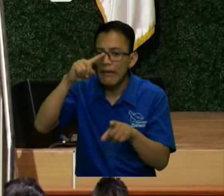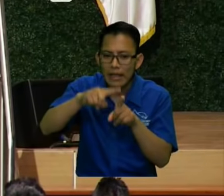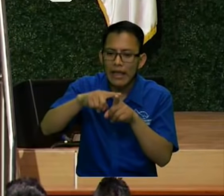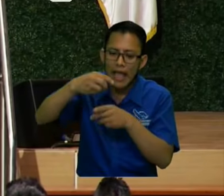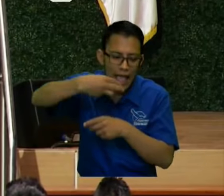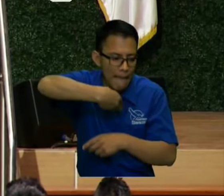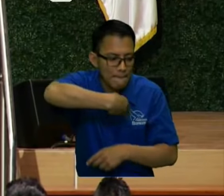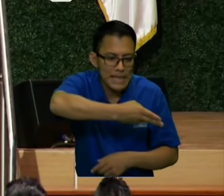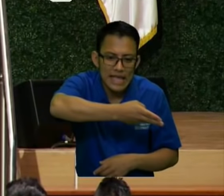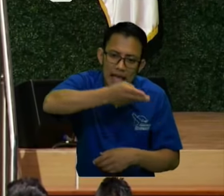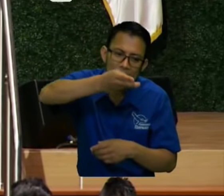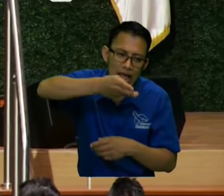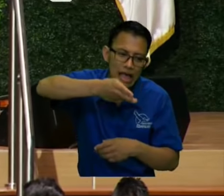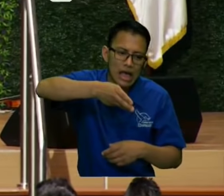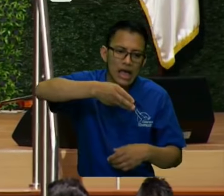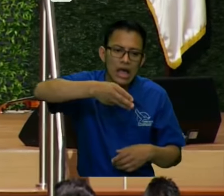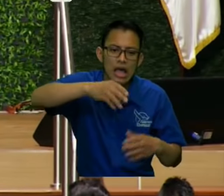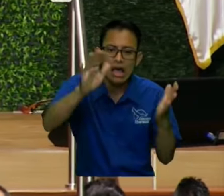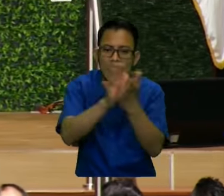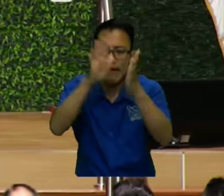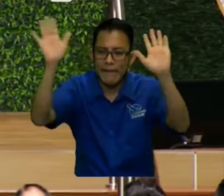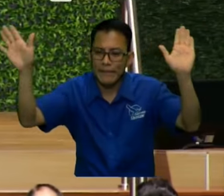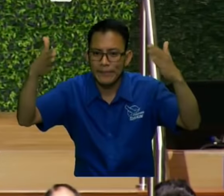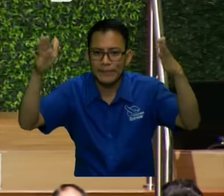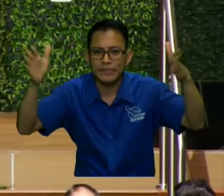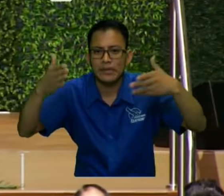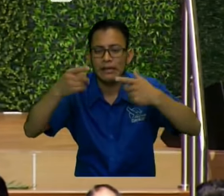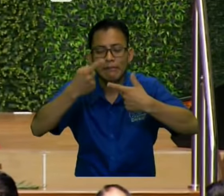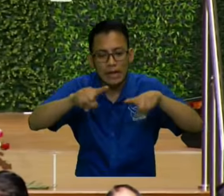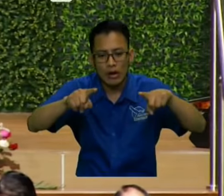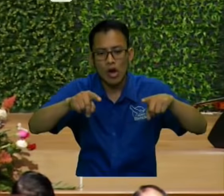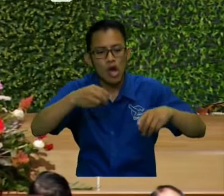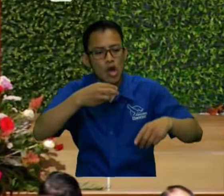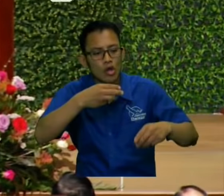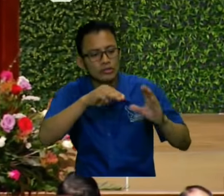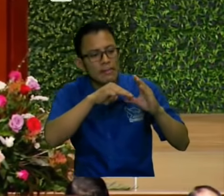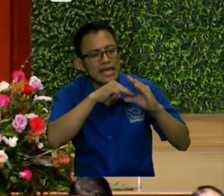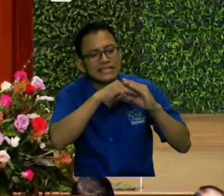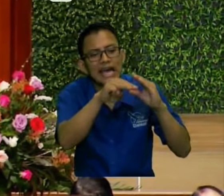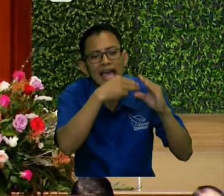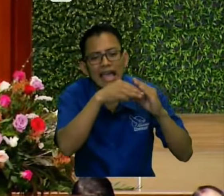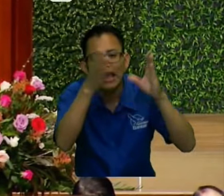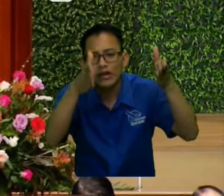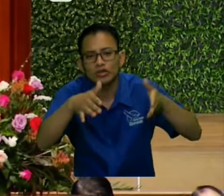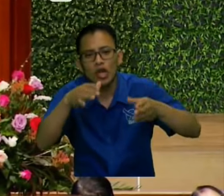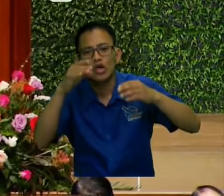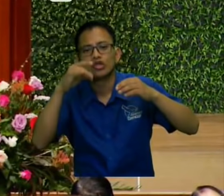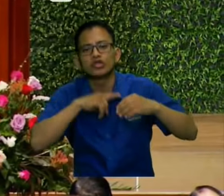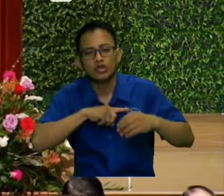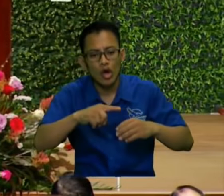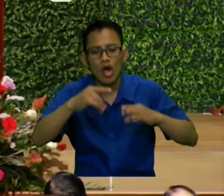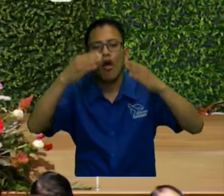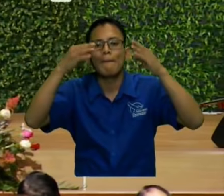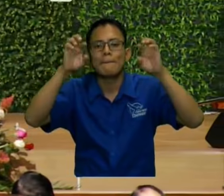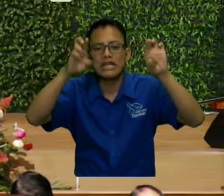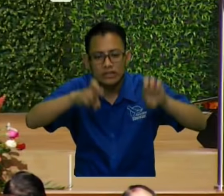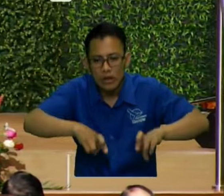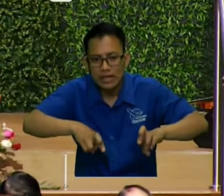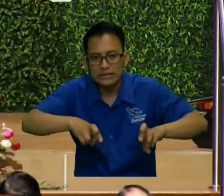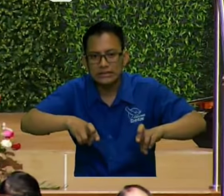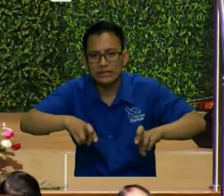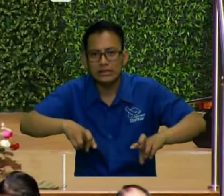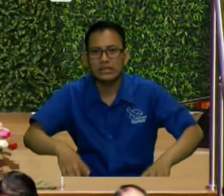cosa. Pero generalmente somos mensajeros humanos. Que le decimos, esto no es así porque la Biblia dice acá.